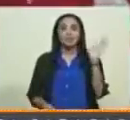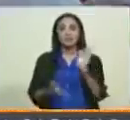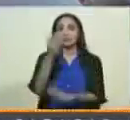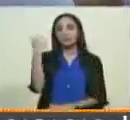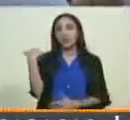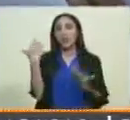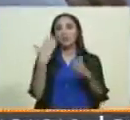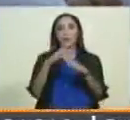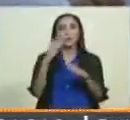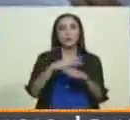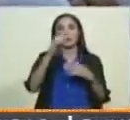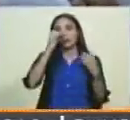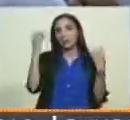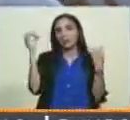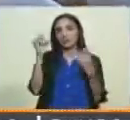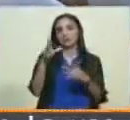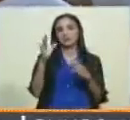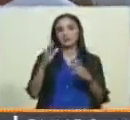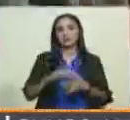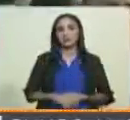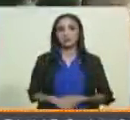viejo.